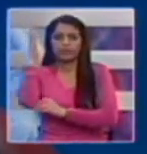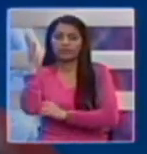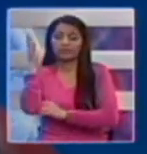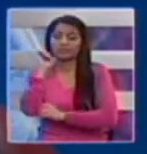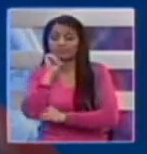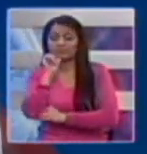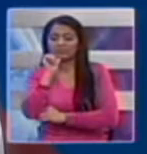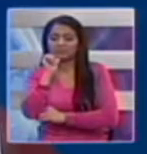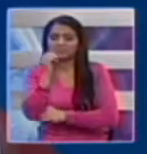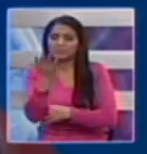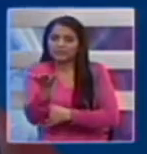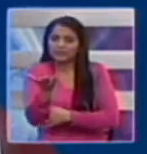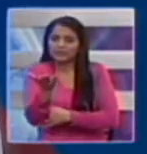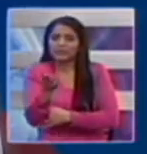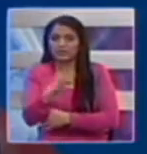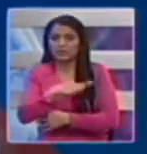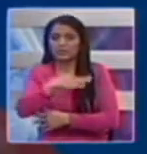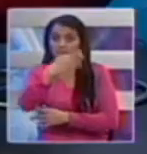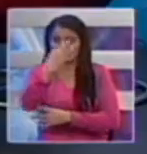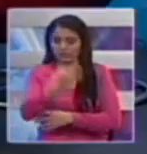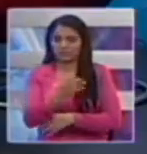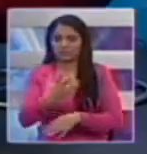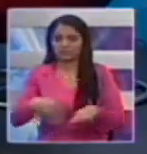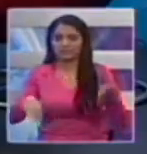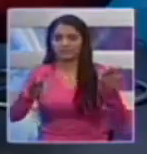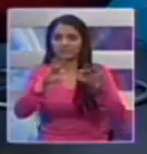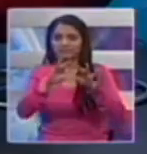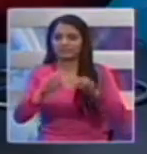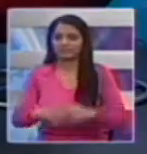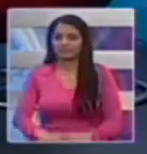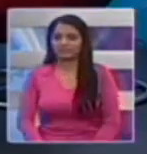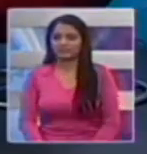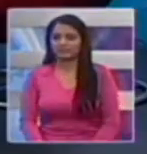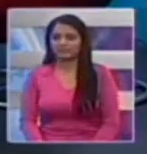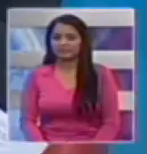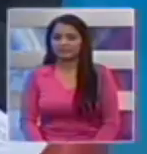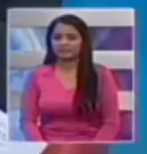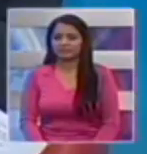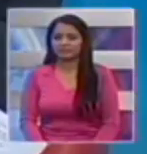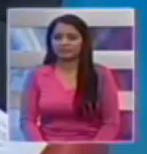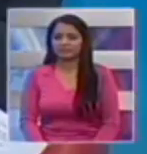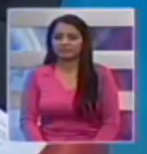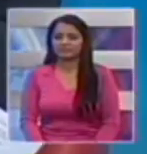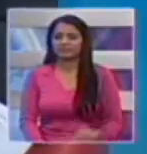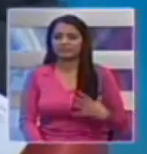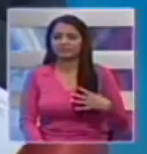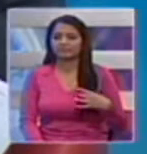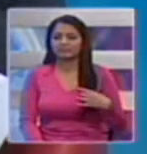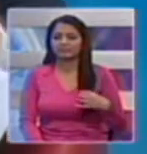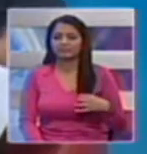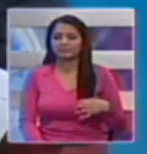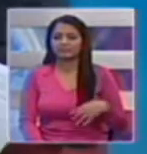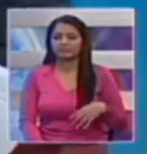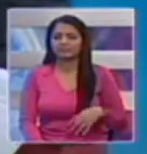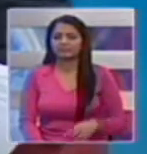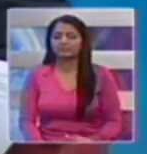con lo poco que dice, dice las verdades. Ya, y en ese sentido, dentro de lo que usted